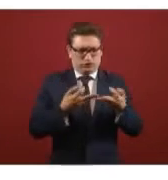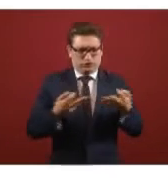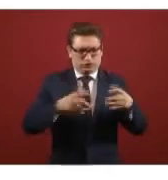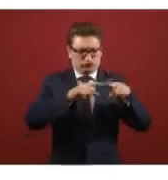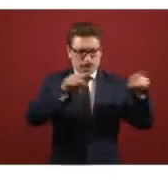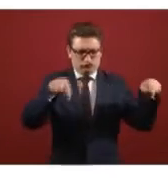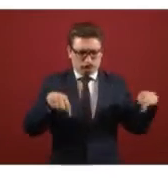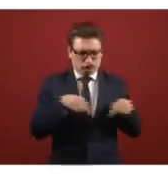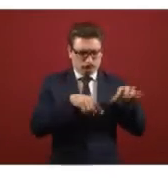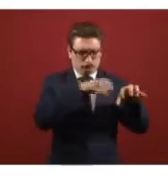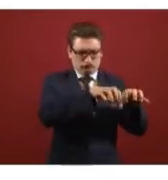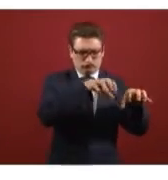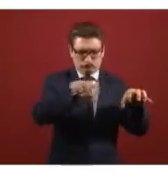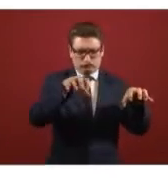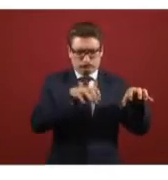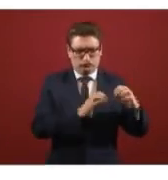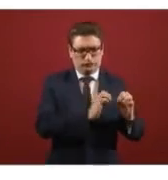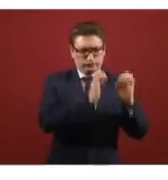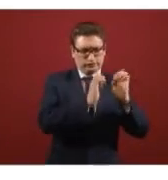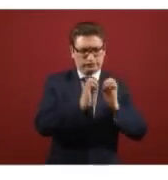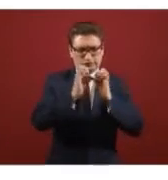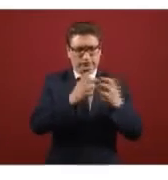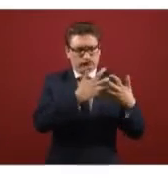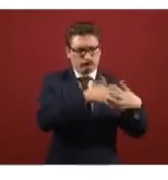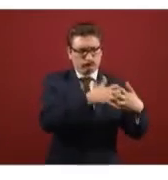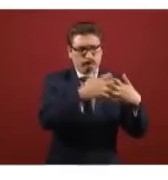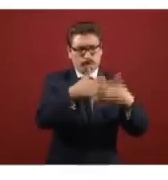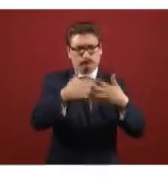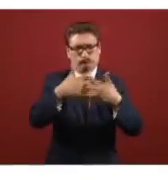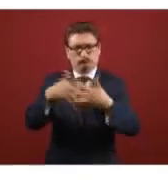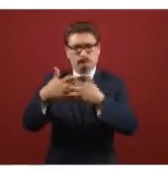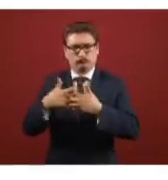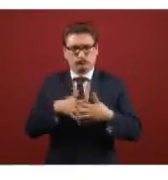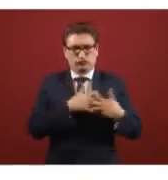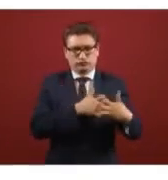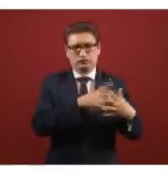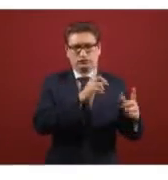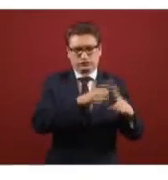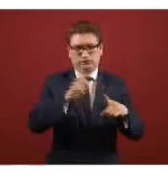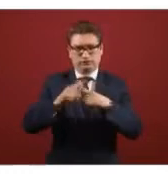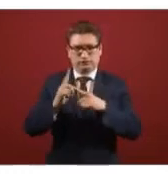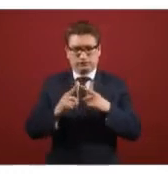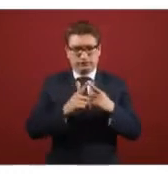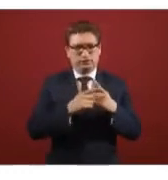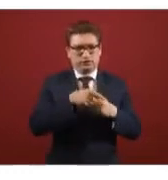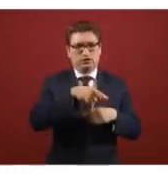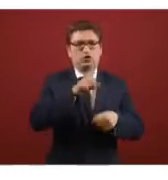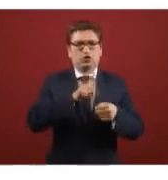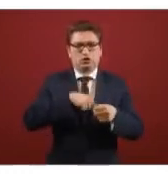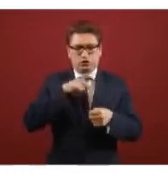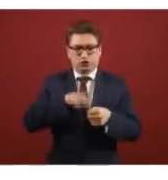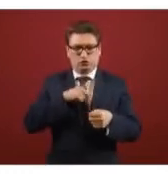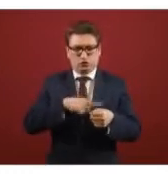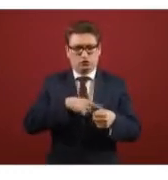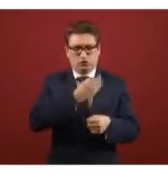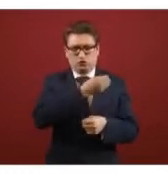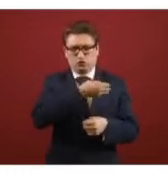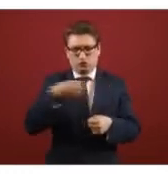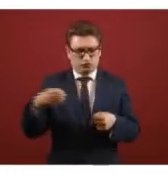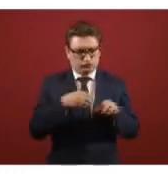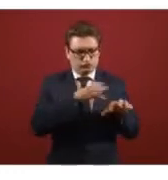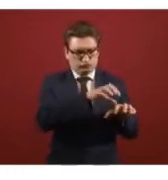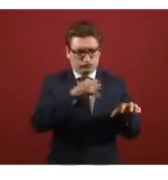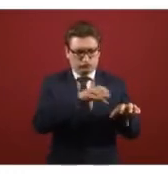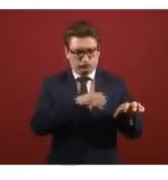varias plantas de As you can proceso see, they've got y lots of con processing base en plants. estos paquetes And in están these por packets, colores, as organizados por the colores, colors, they're